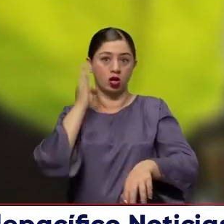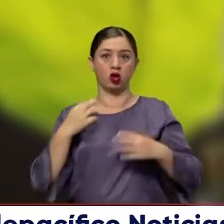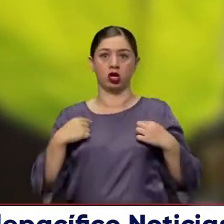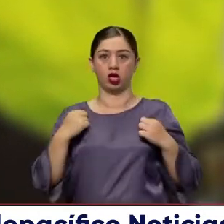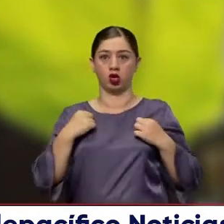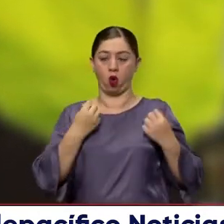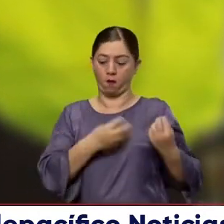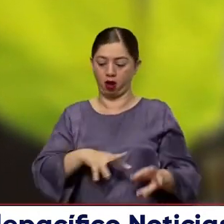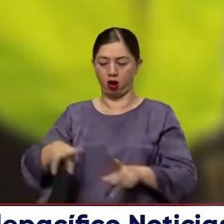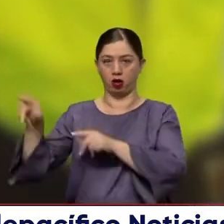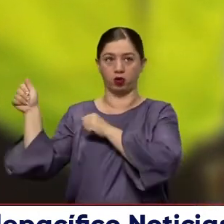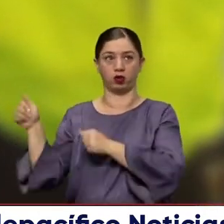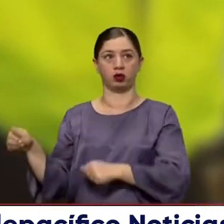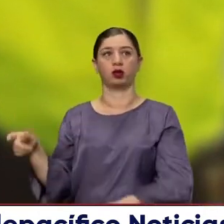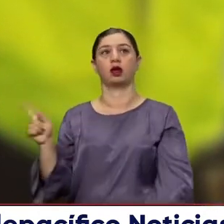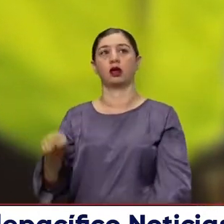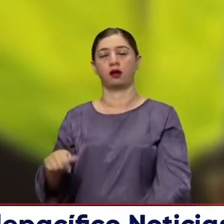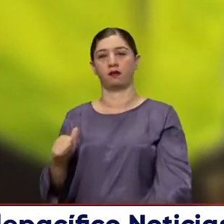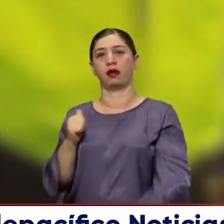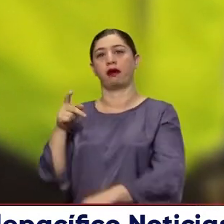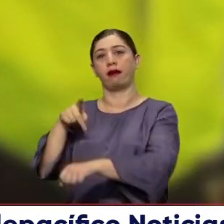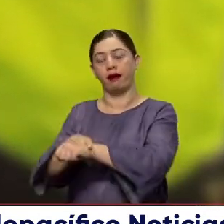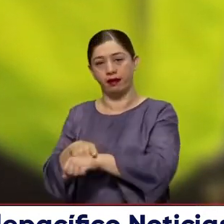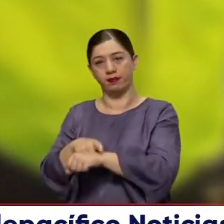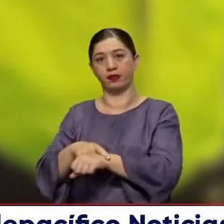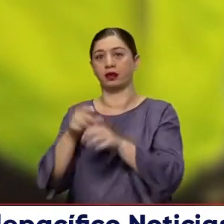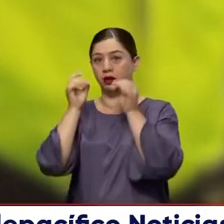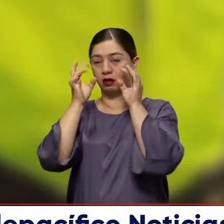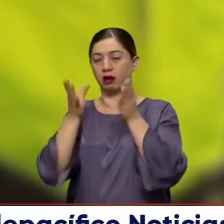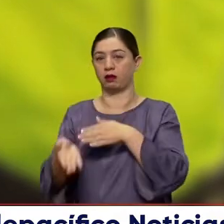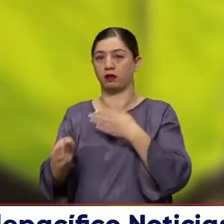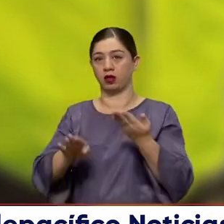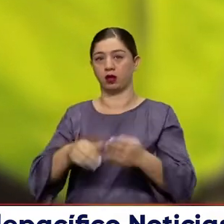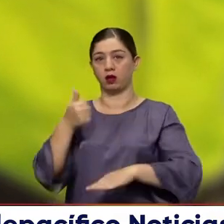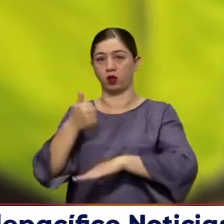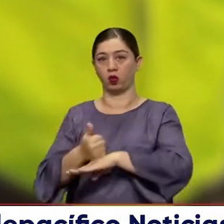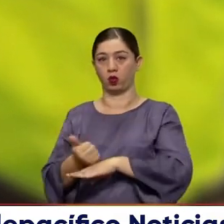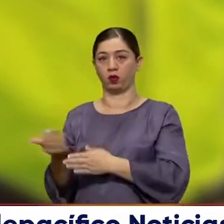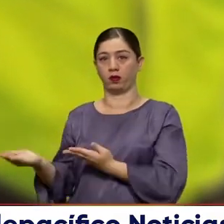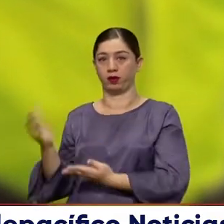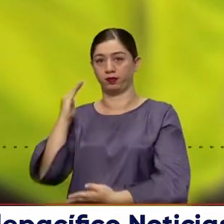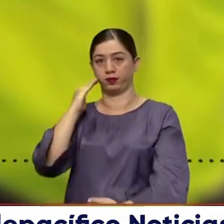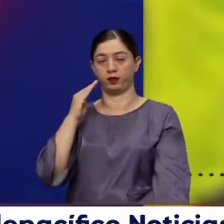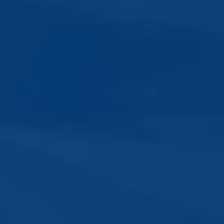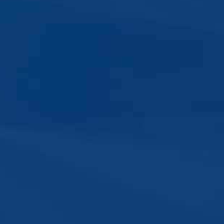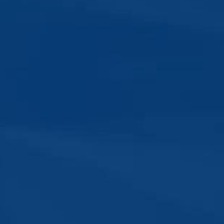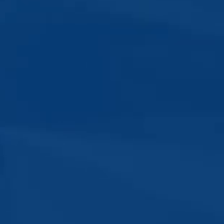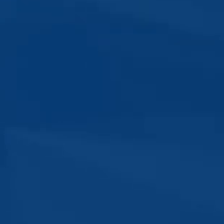ropa. A la agresora le imputaron los delitos de homicidio agravado y hurto calificado y agravado.